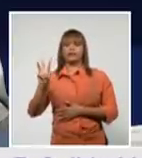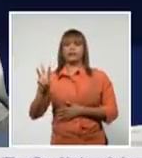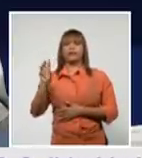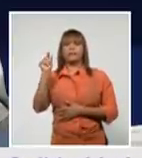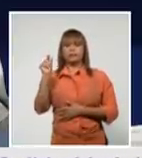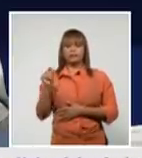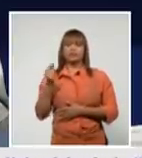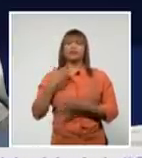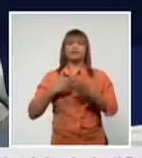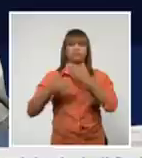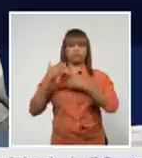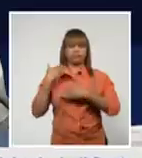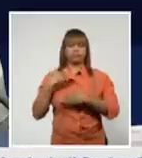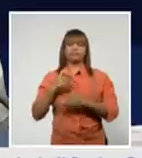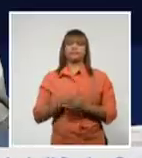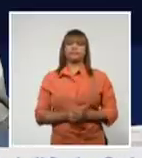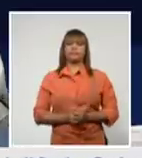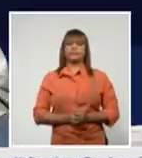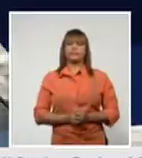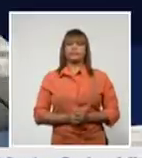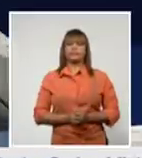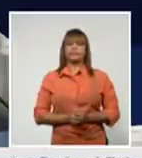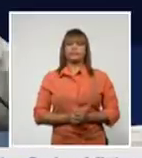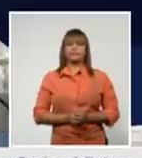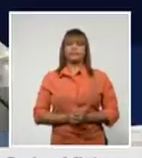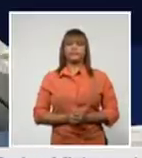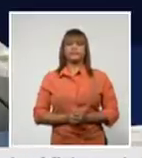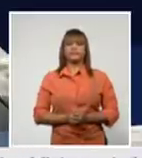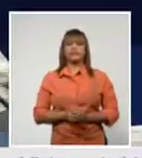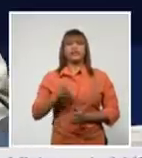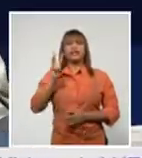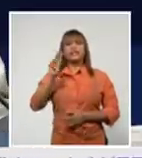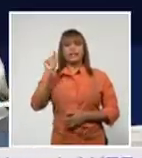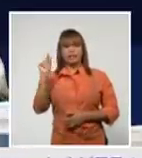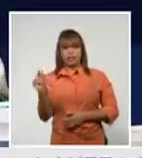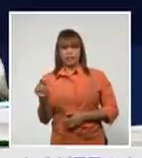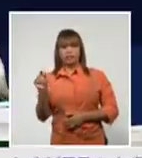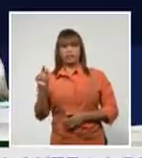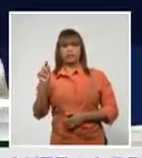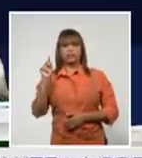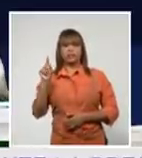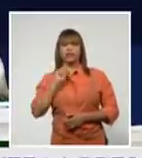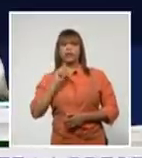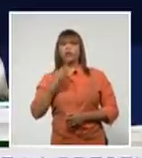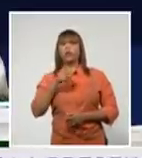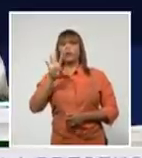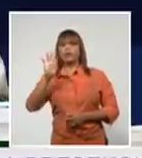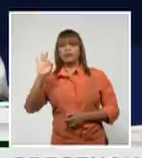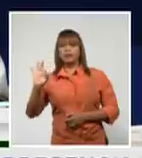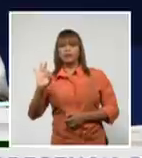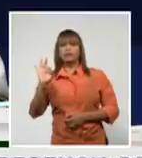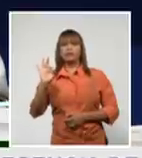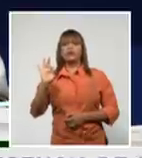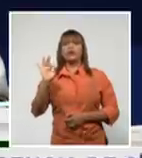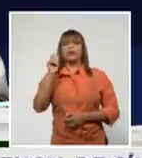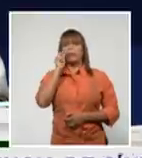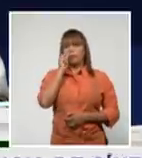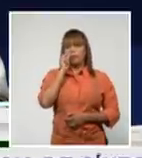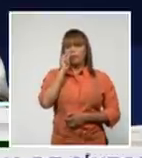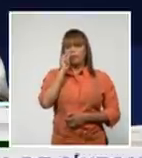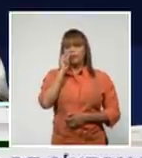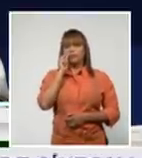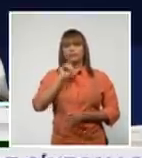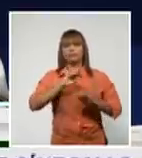habíamos dicho en días anteriores. 32 de los 48 son del sexo masculino y en el acumulado